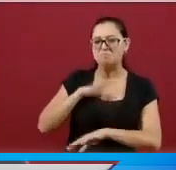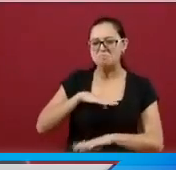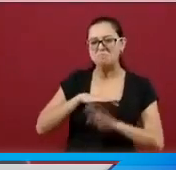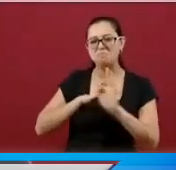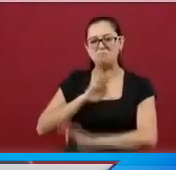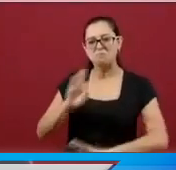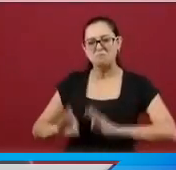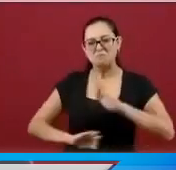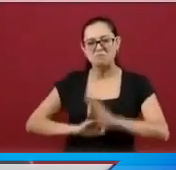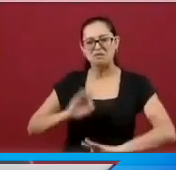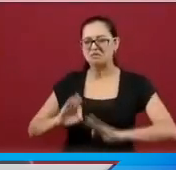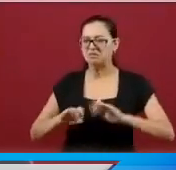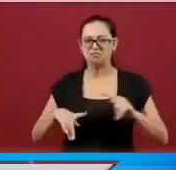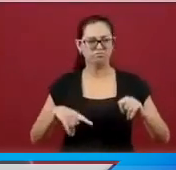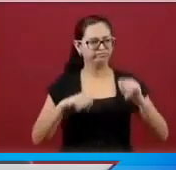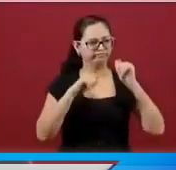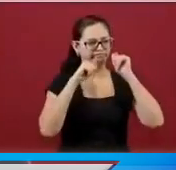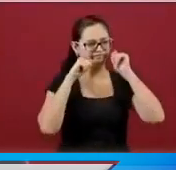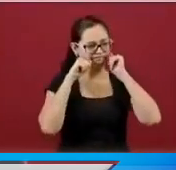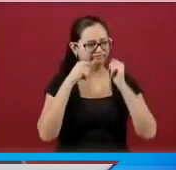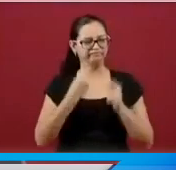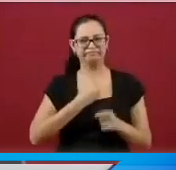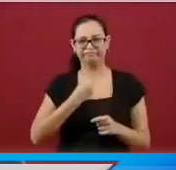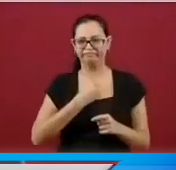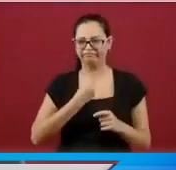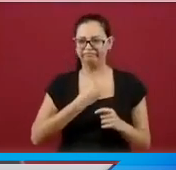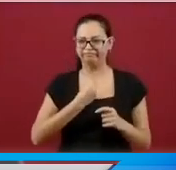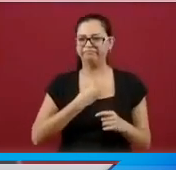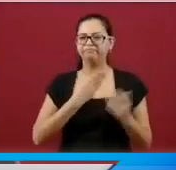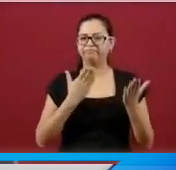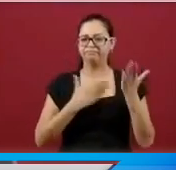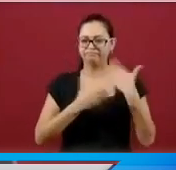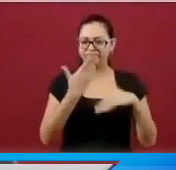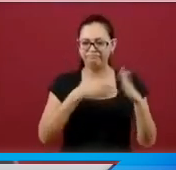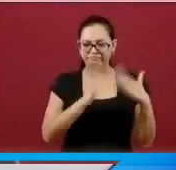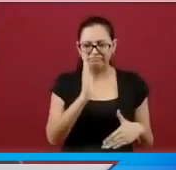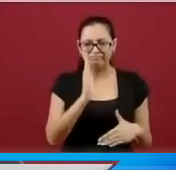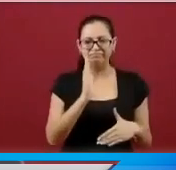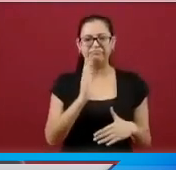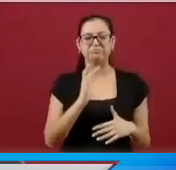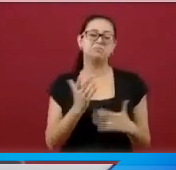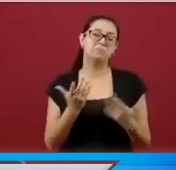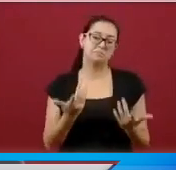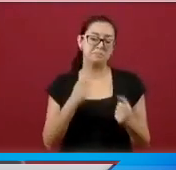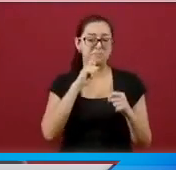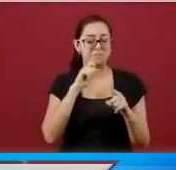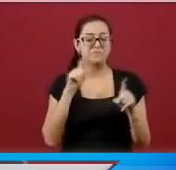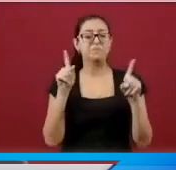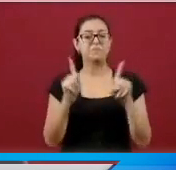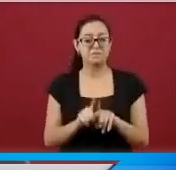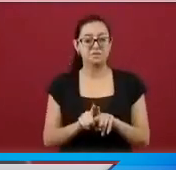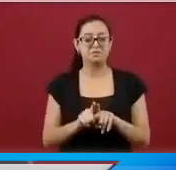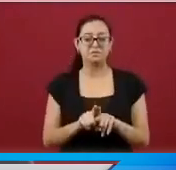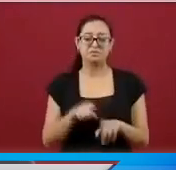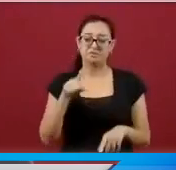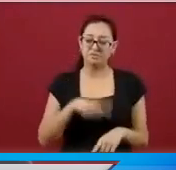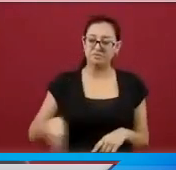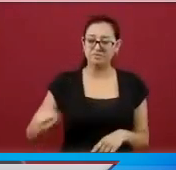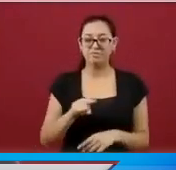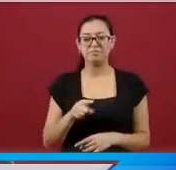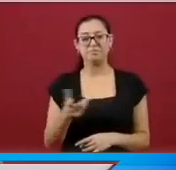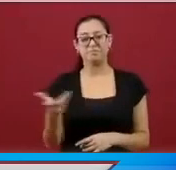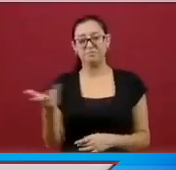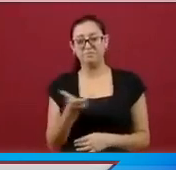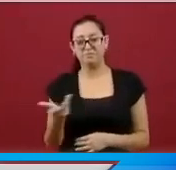Unidos. 10 acciones principales se pondrán en marcha. La atención al migrante como eje transversal, capacitación